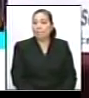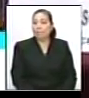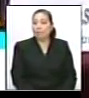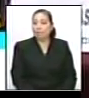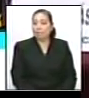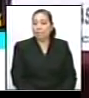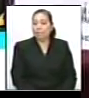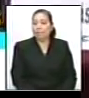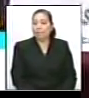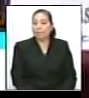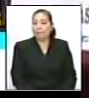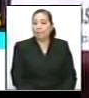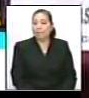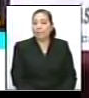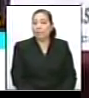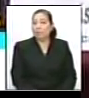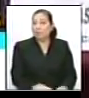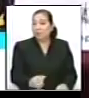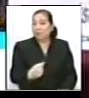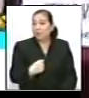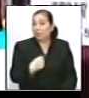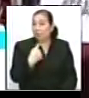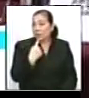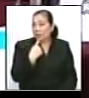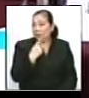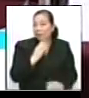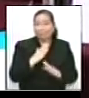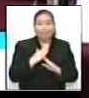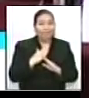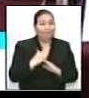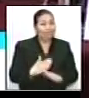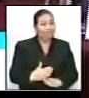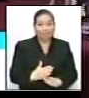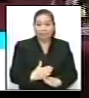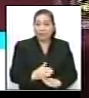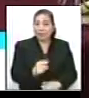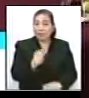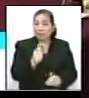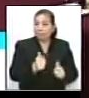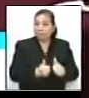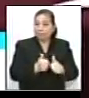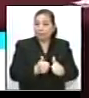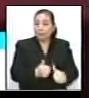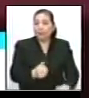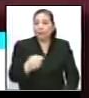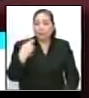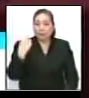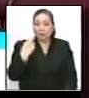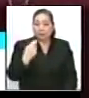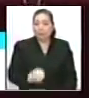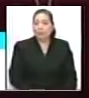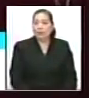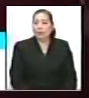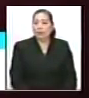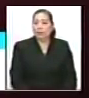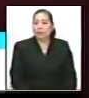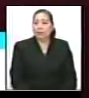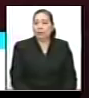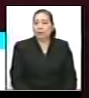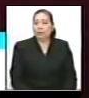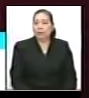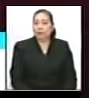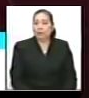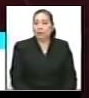Presidenta, permíteme manifestar mi rechazo a la persecución política que